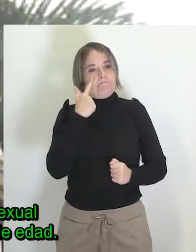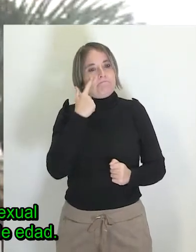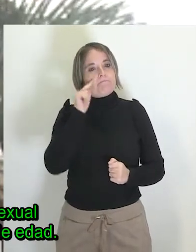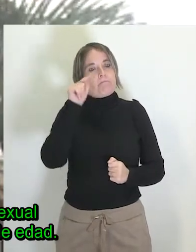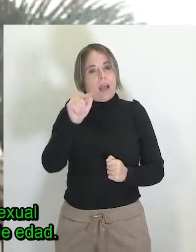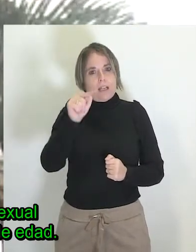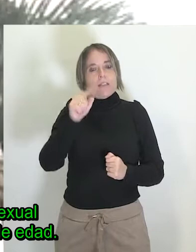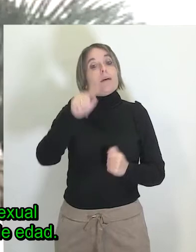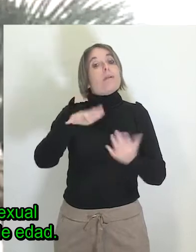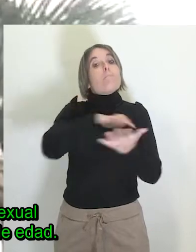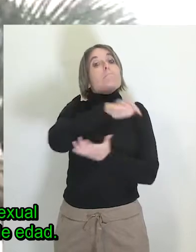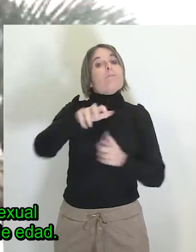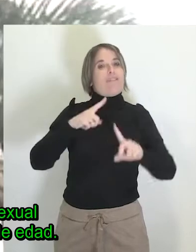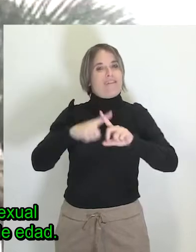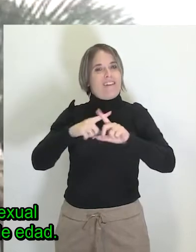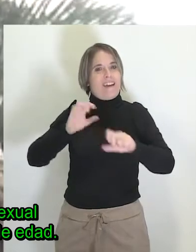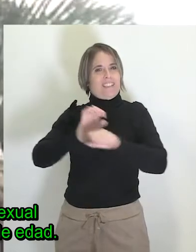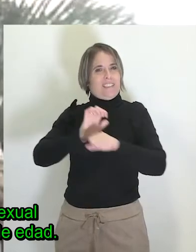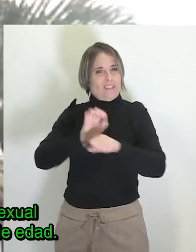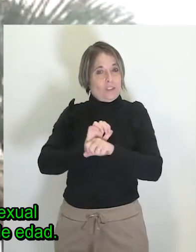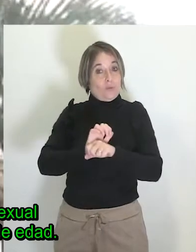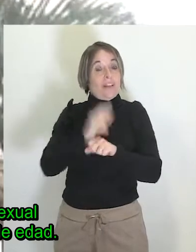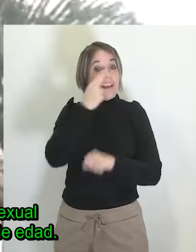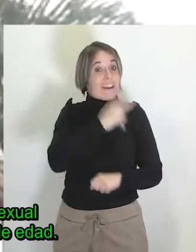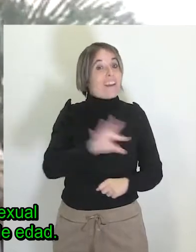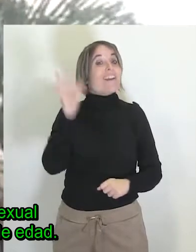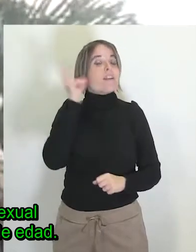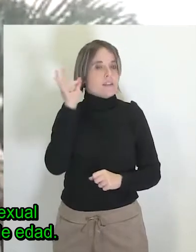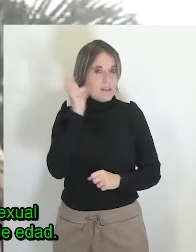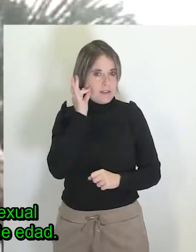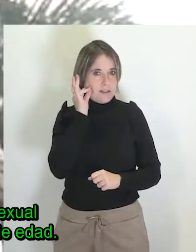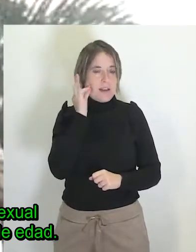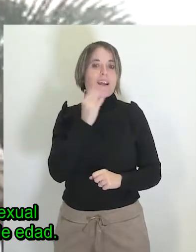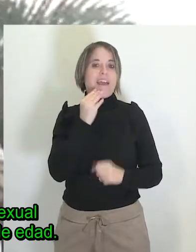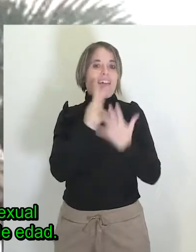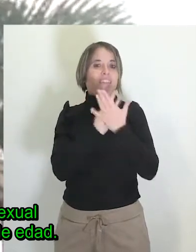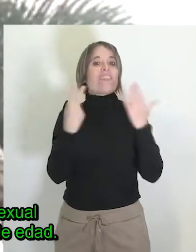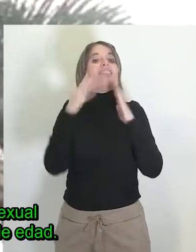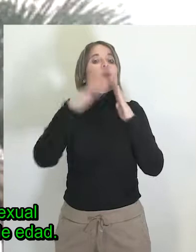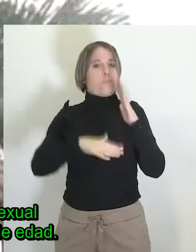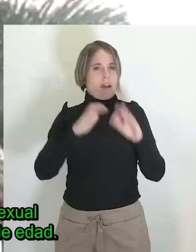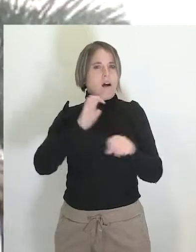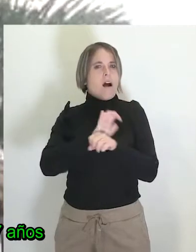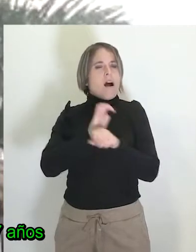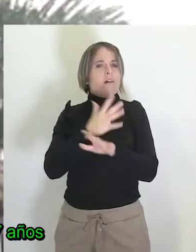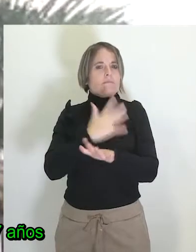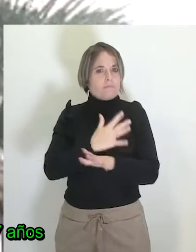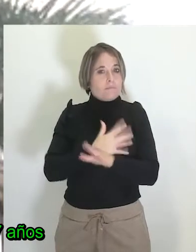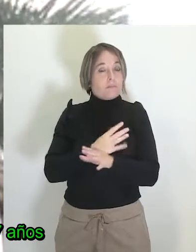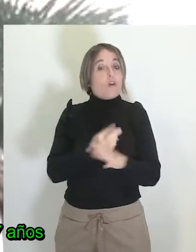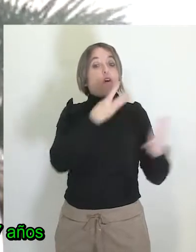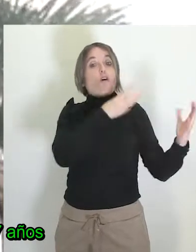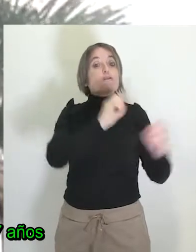que incluía incluso violencia sexual para niñas menores de 17 años de edad. En